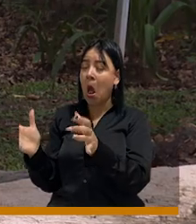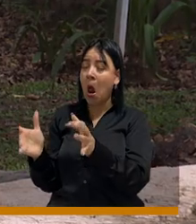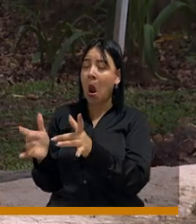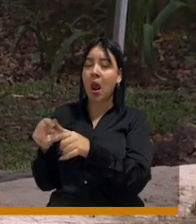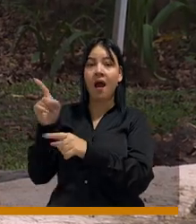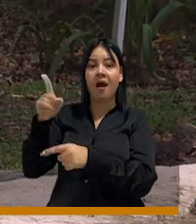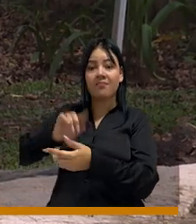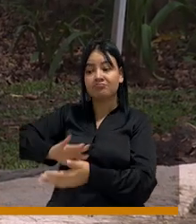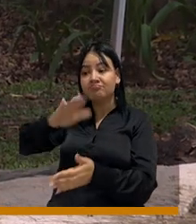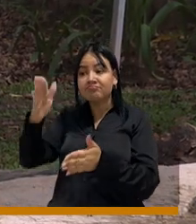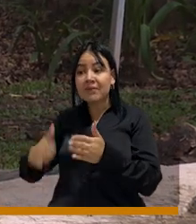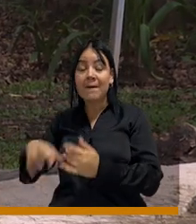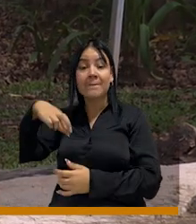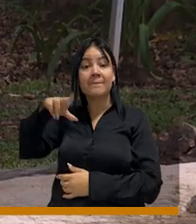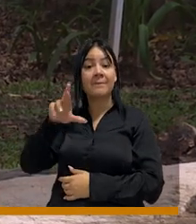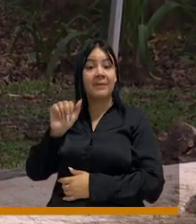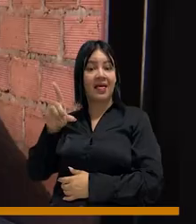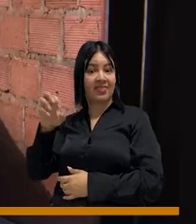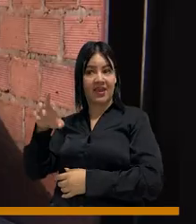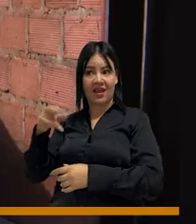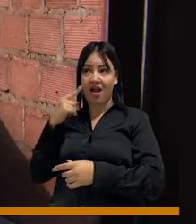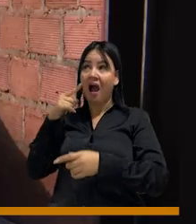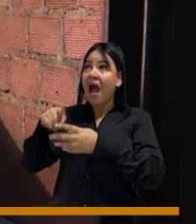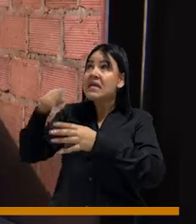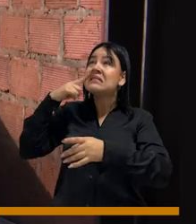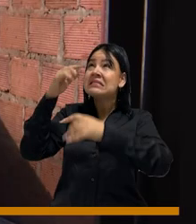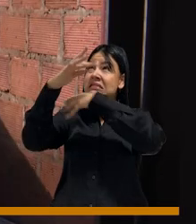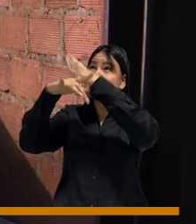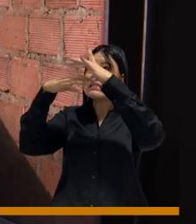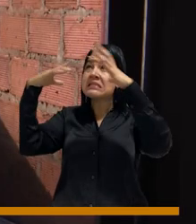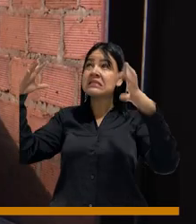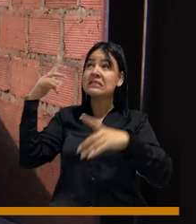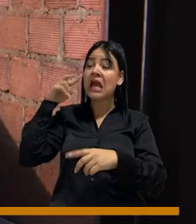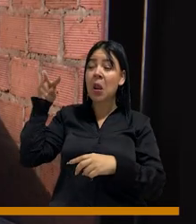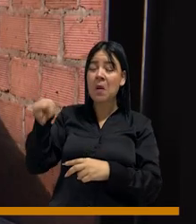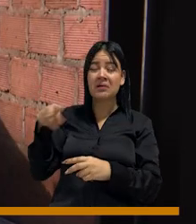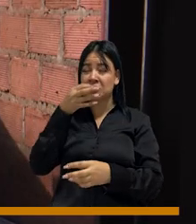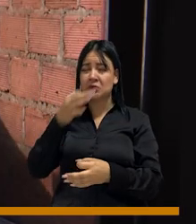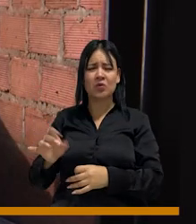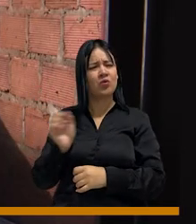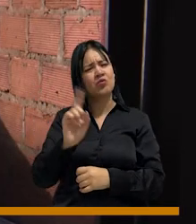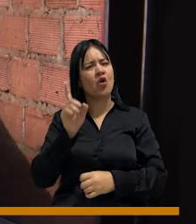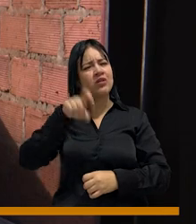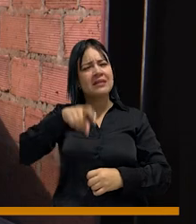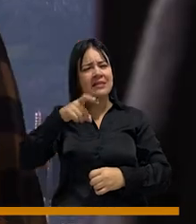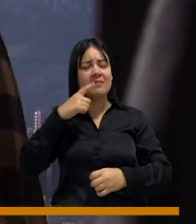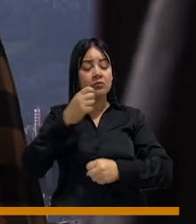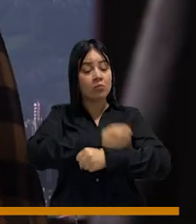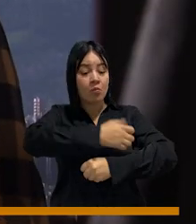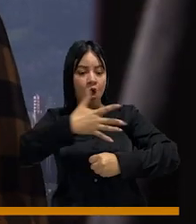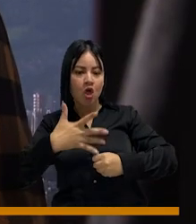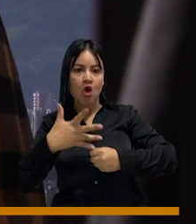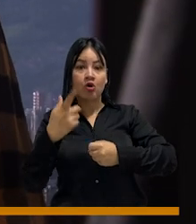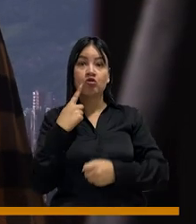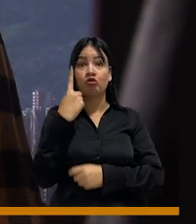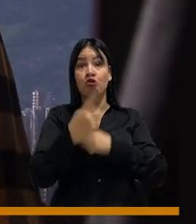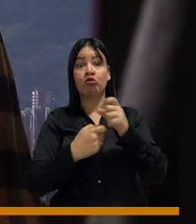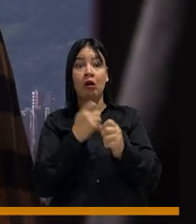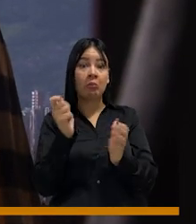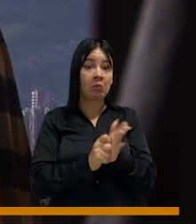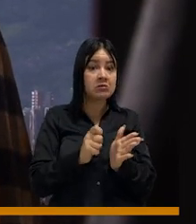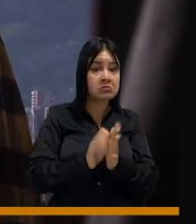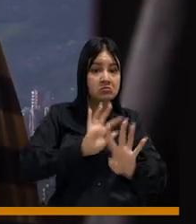Medellín no puede seguir teniendo un relleno sanitario a cielo abierto, por el contrario, tenemos que alargar la vida de cada uno de los productos que